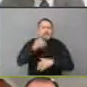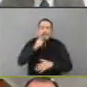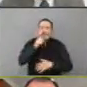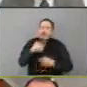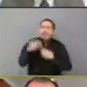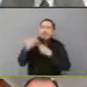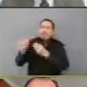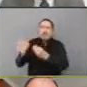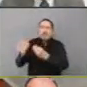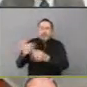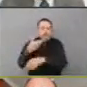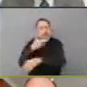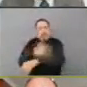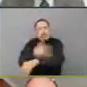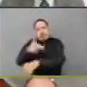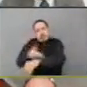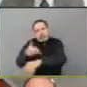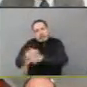tramitar